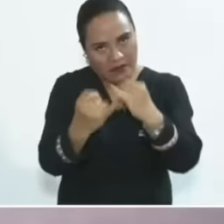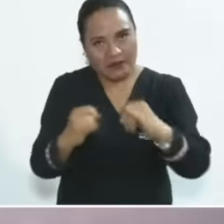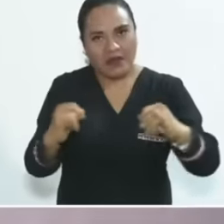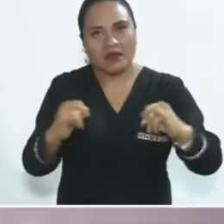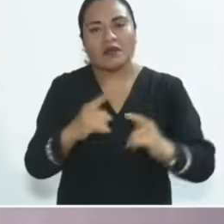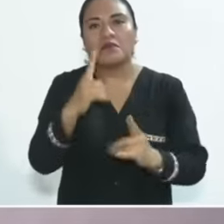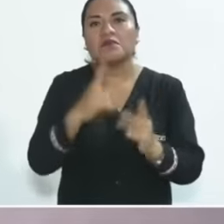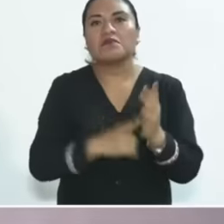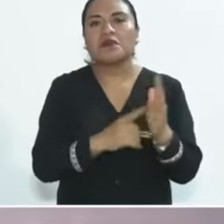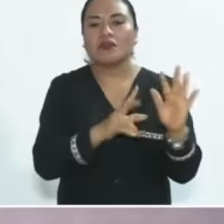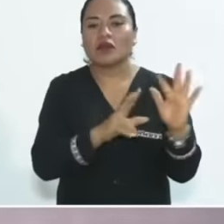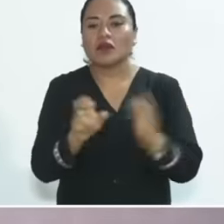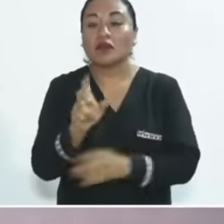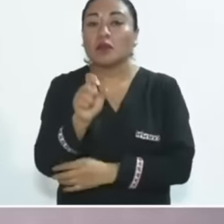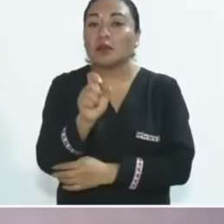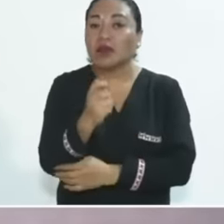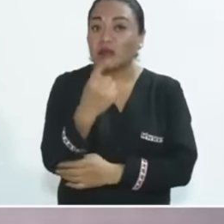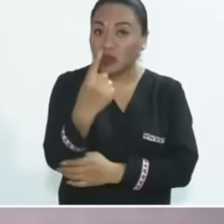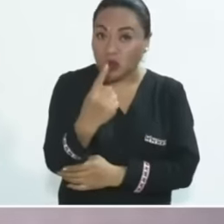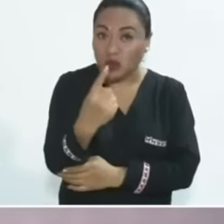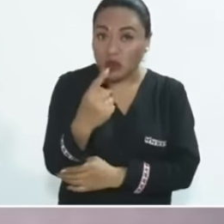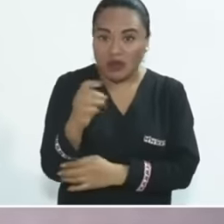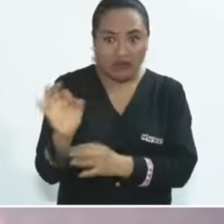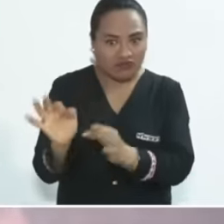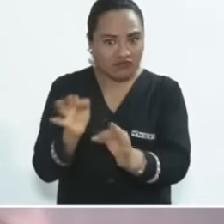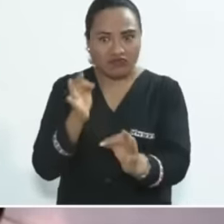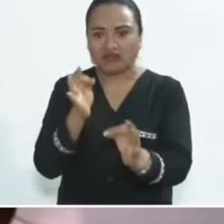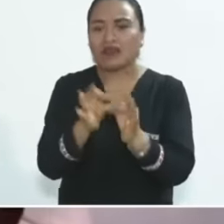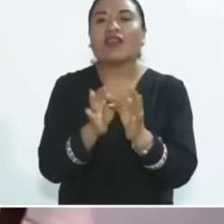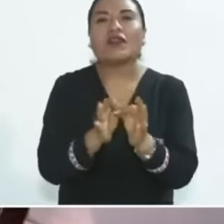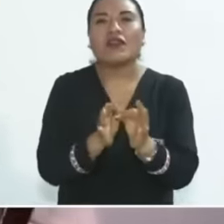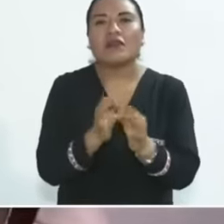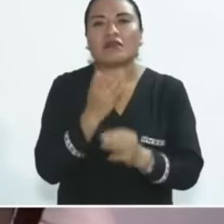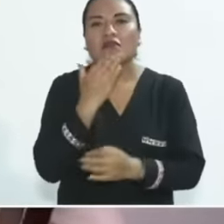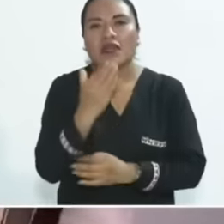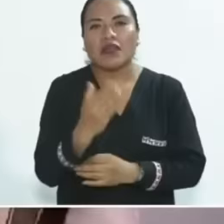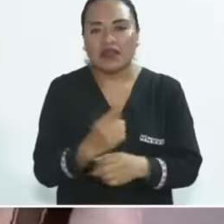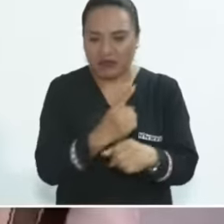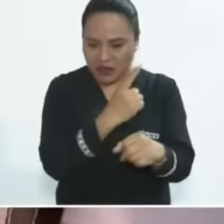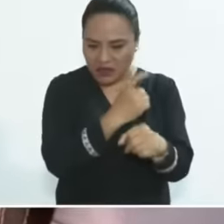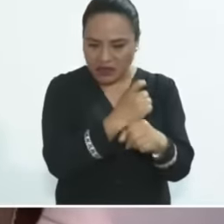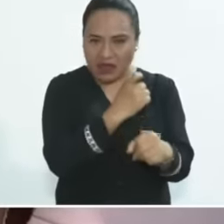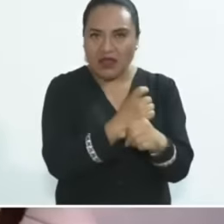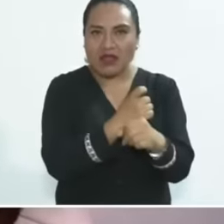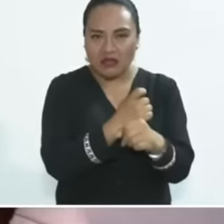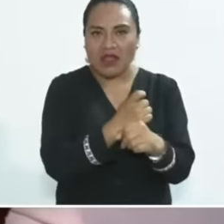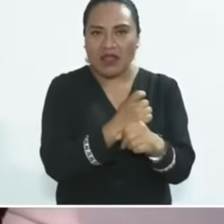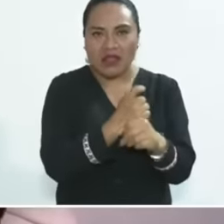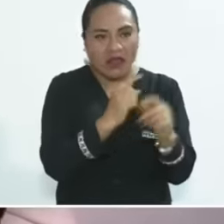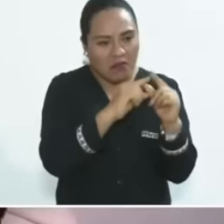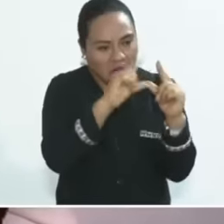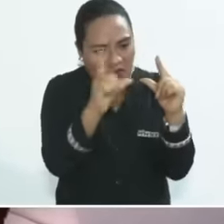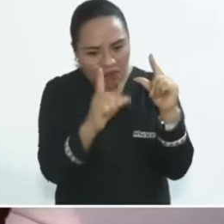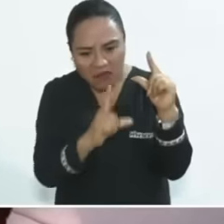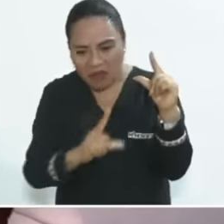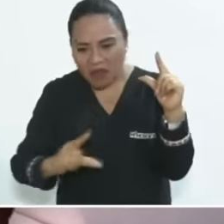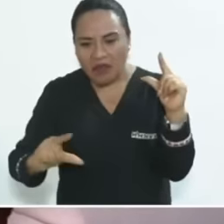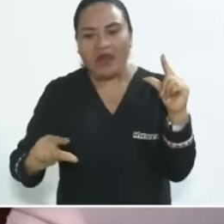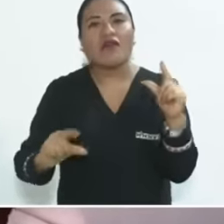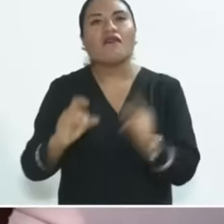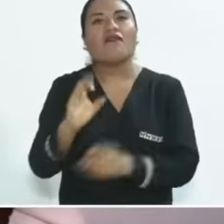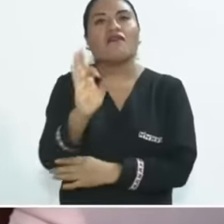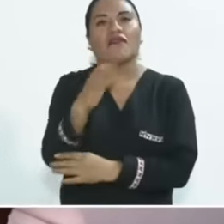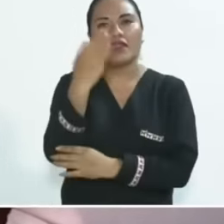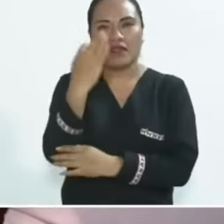en 1821 y se constituye la primer república federal